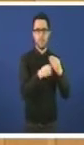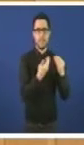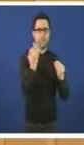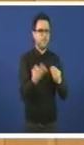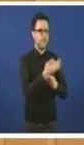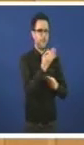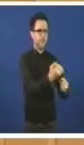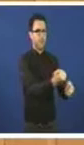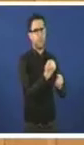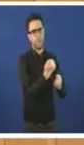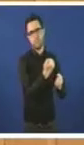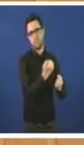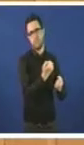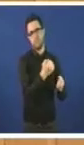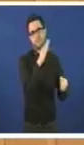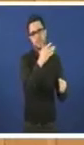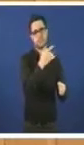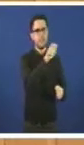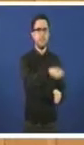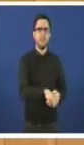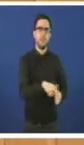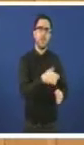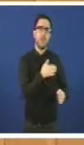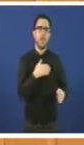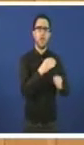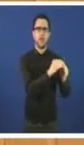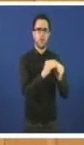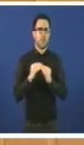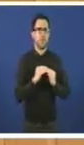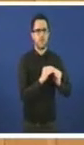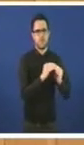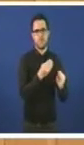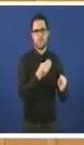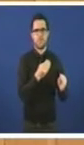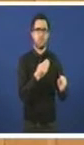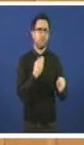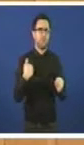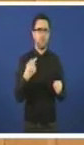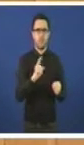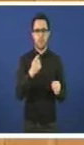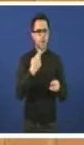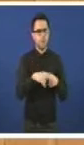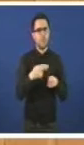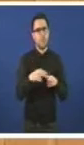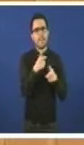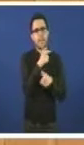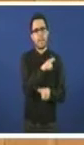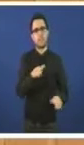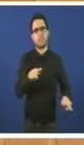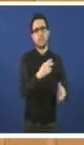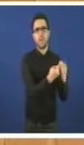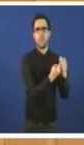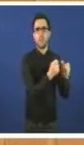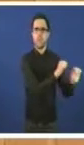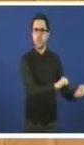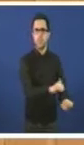para nada pues bacon mismo en frase que para usted de defender a política lingüística do bipartito nosotros defendemos a no ser defendemos a nosa que